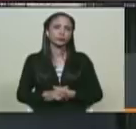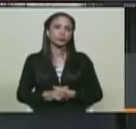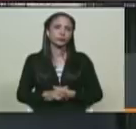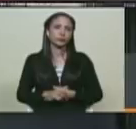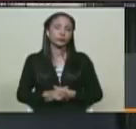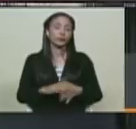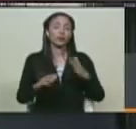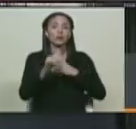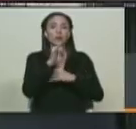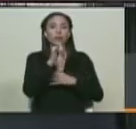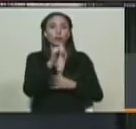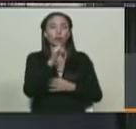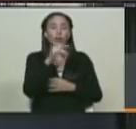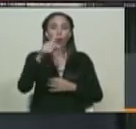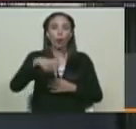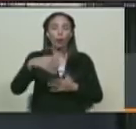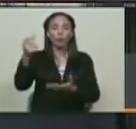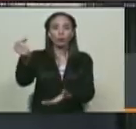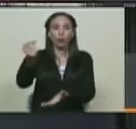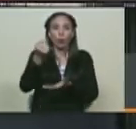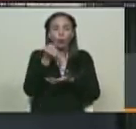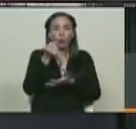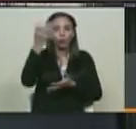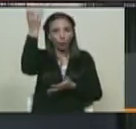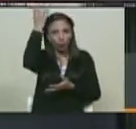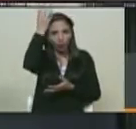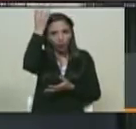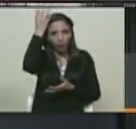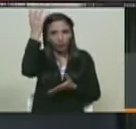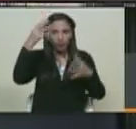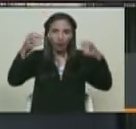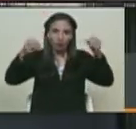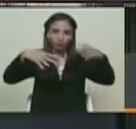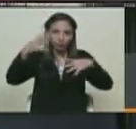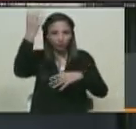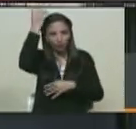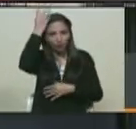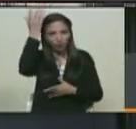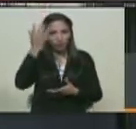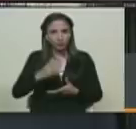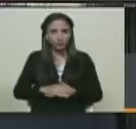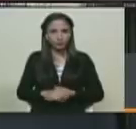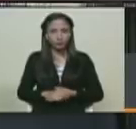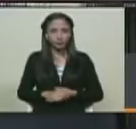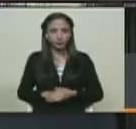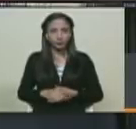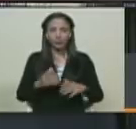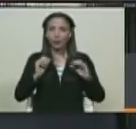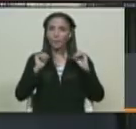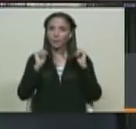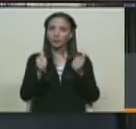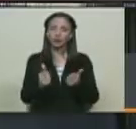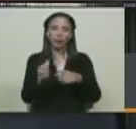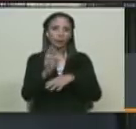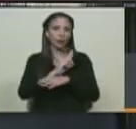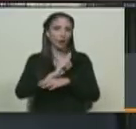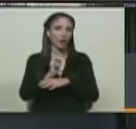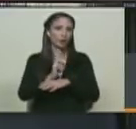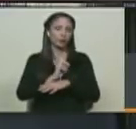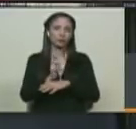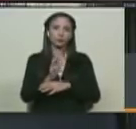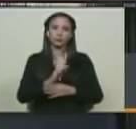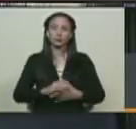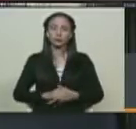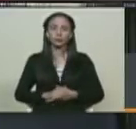Así que anuncio el bono Reyes y arrancamos ya en la medida, compañero